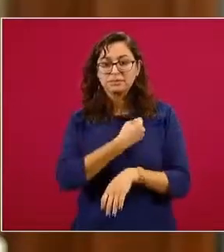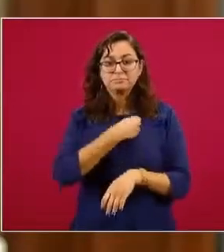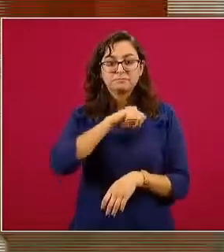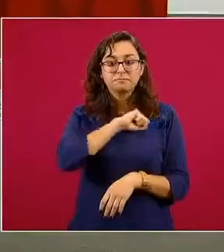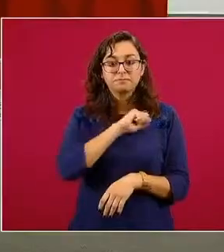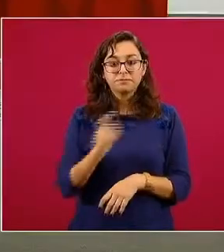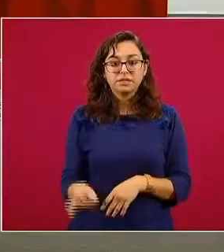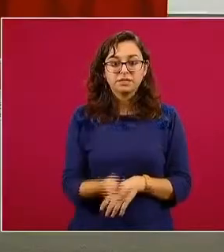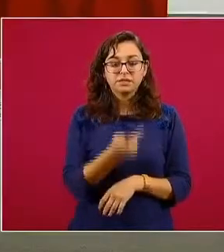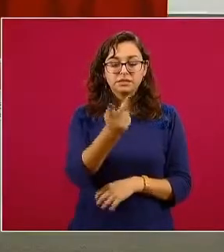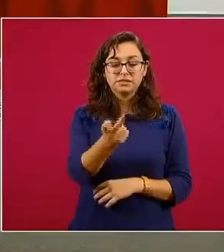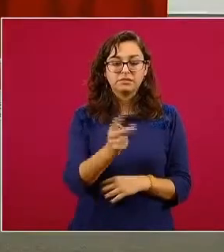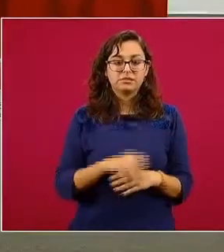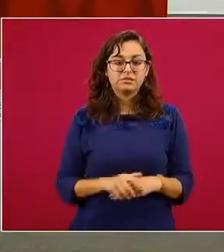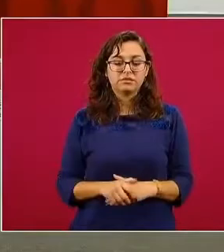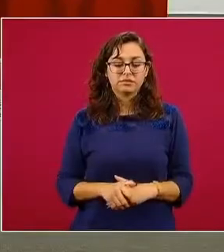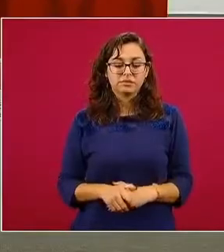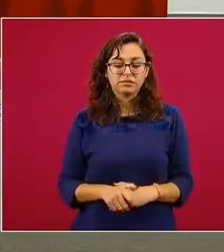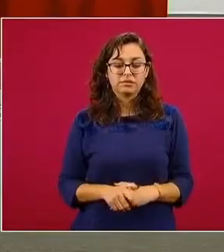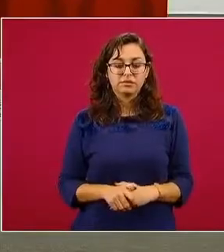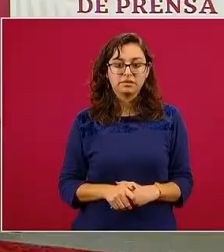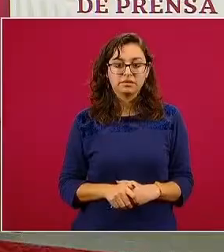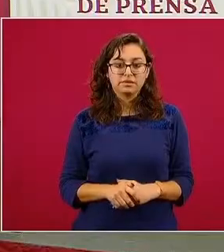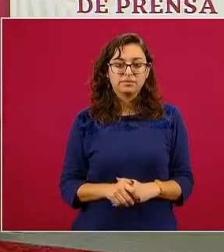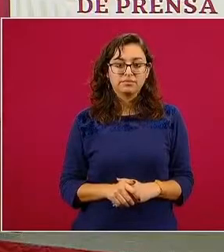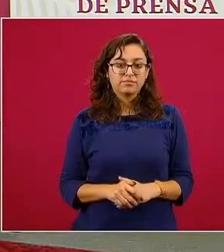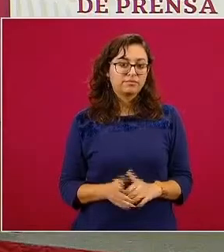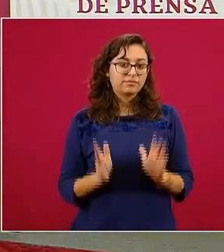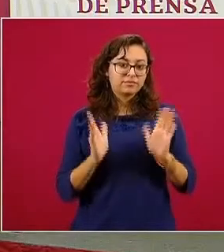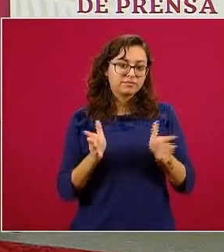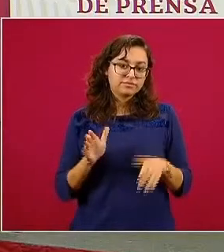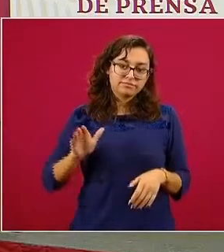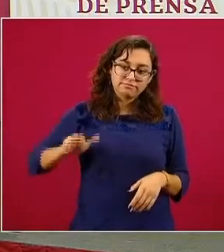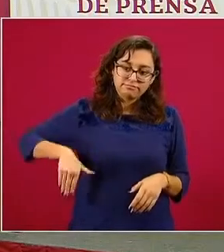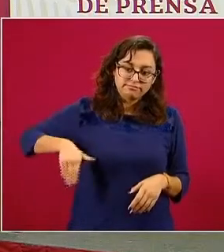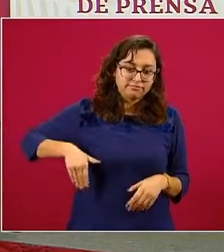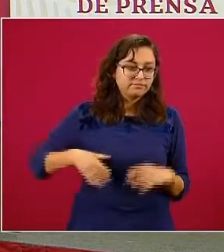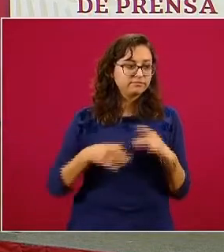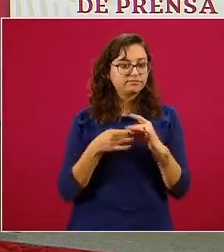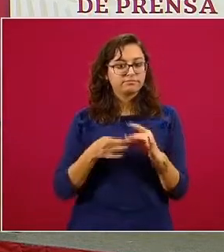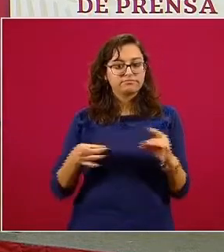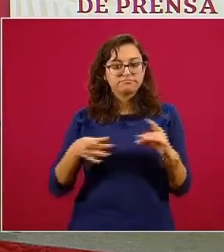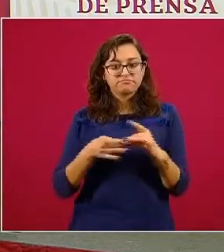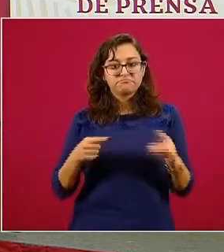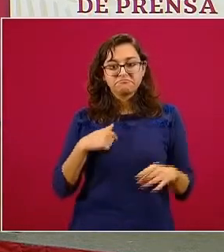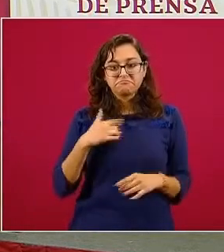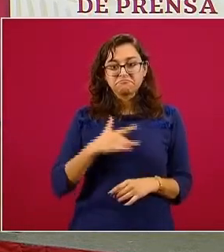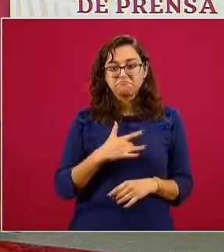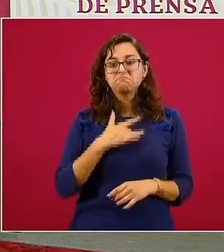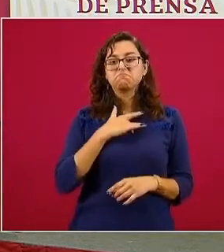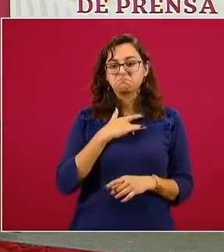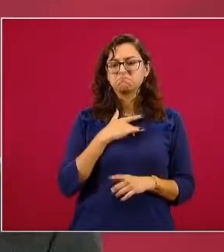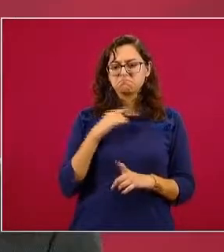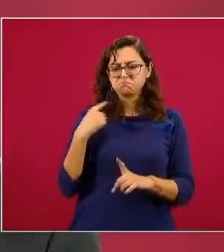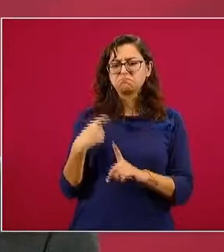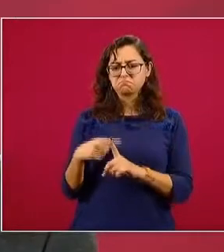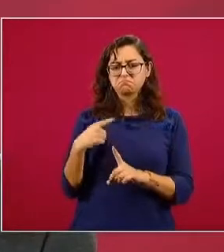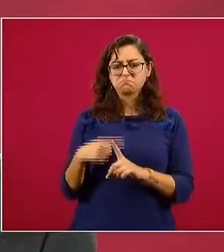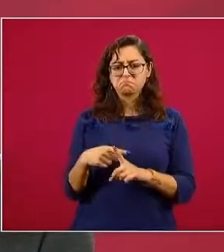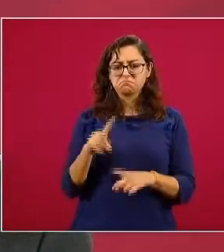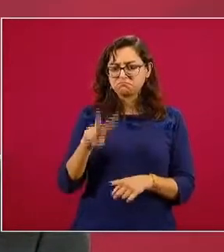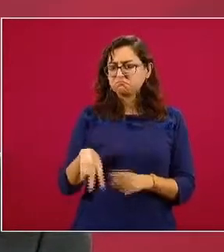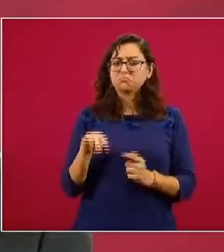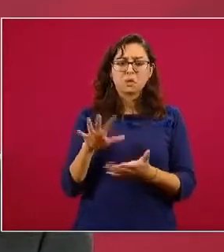pregunta. Gracias. Muchas gracias, Ángel. Pues como lo decía hace unos minutos, me quedo con una impresión muy positiva. Me queda claro que la